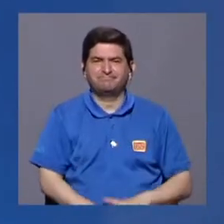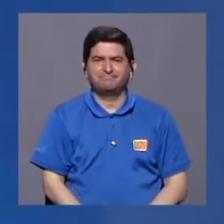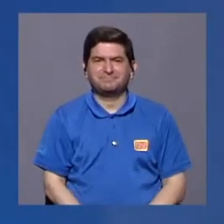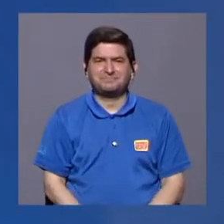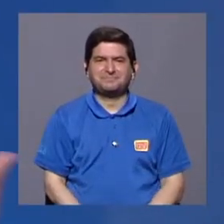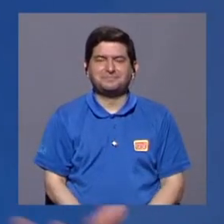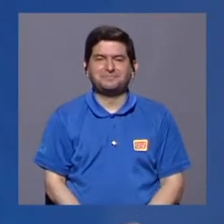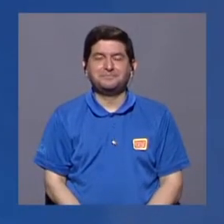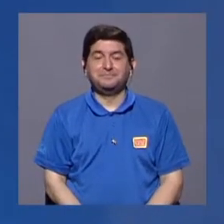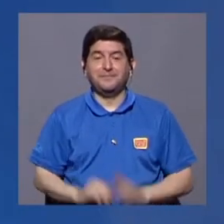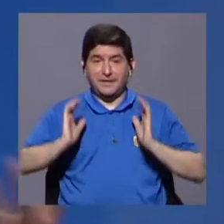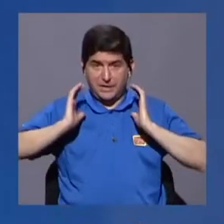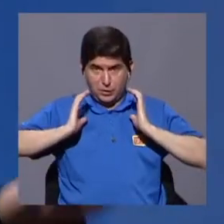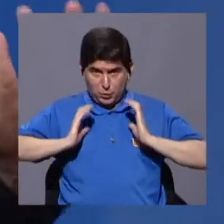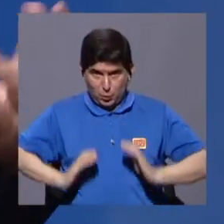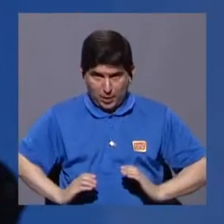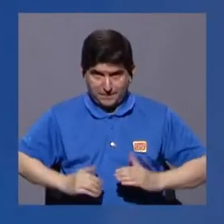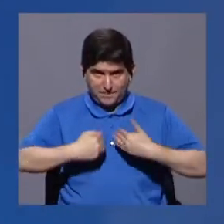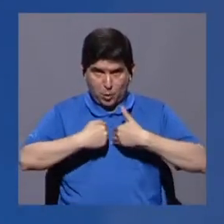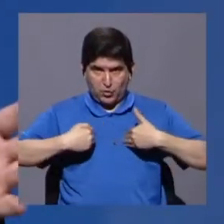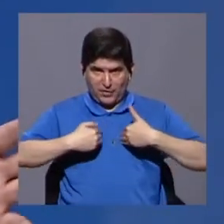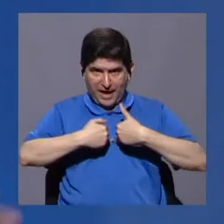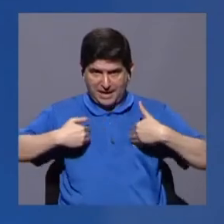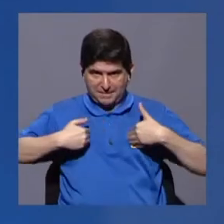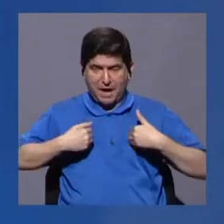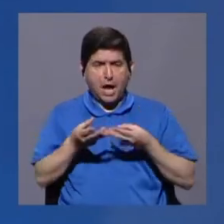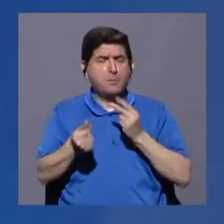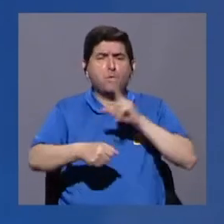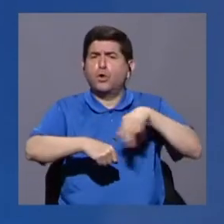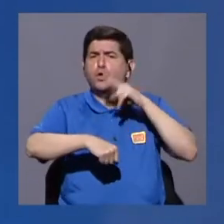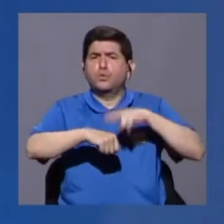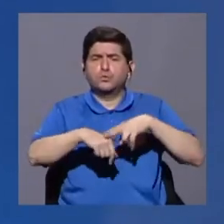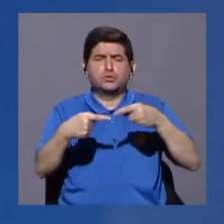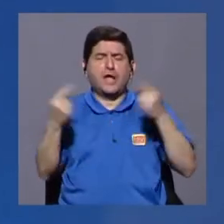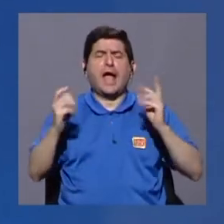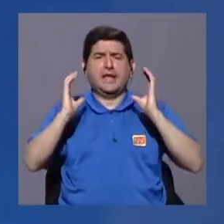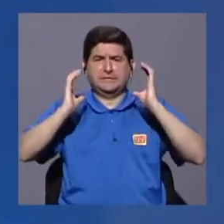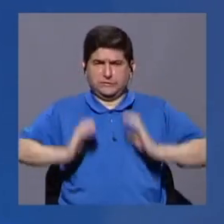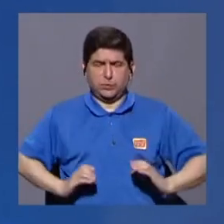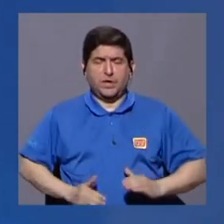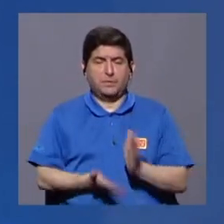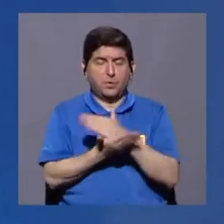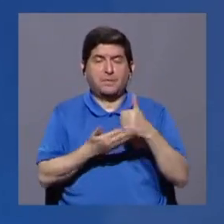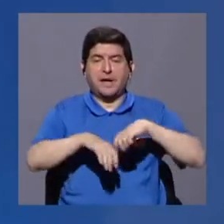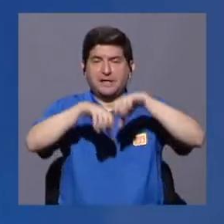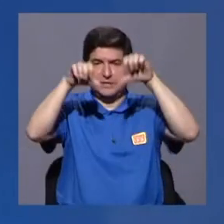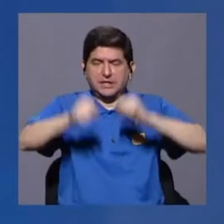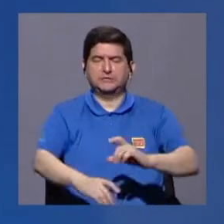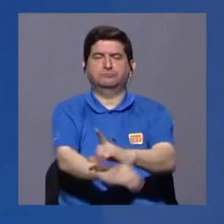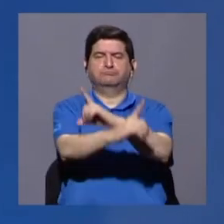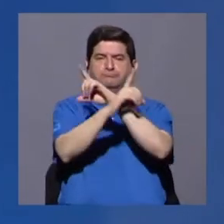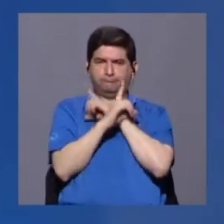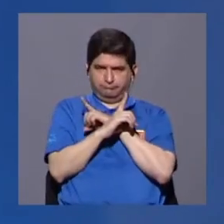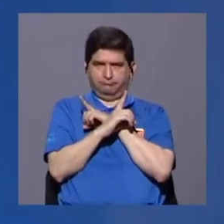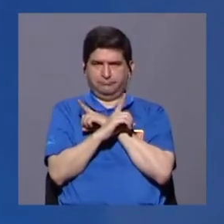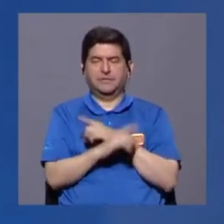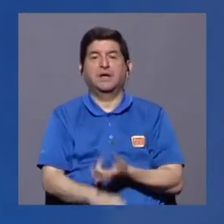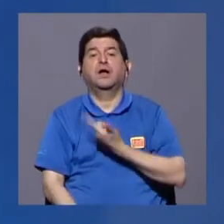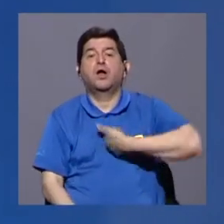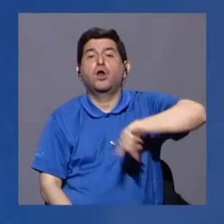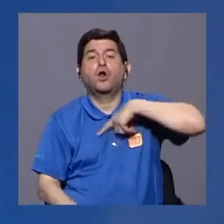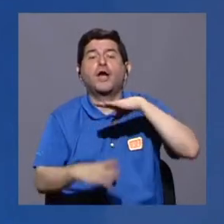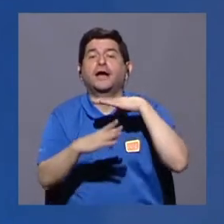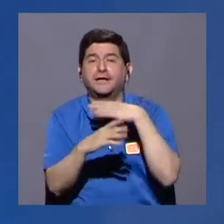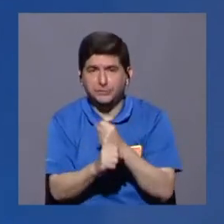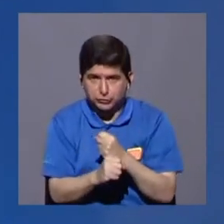cuerpo de los animales produce naturalmente anticuerpos son parte de su sistema de defensa lo que nosotros